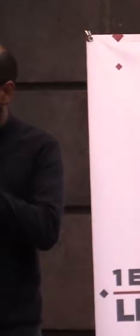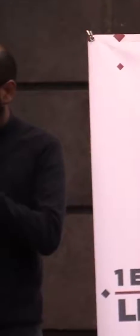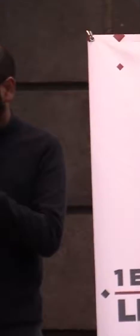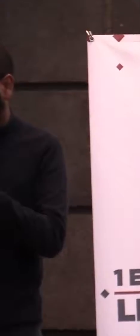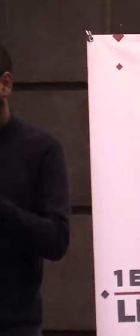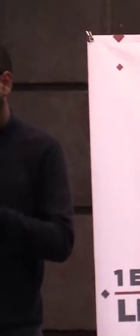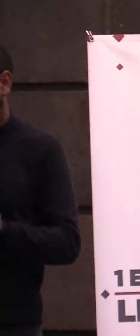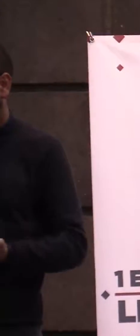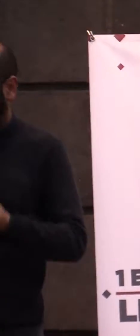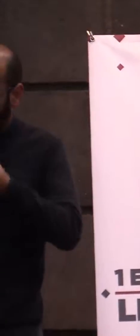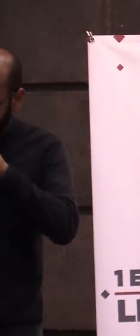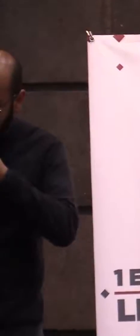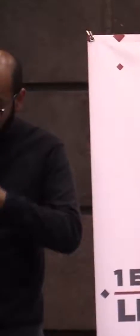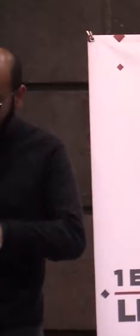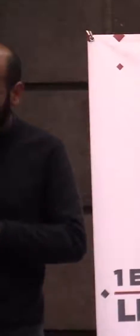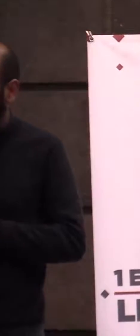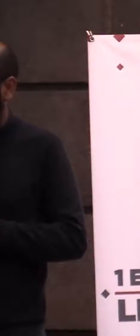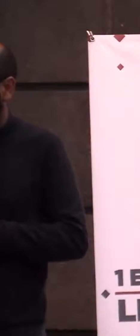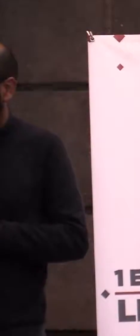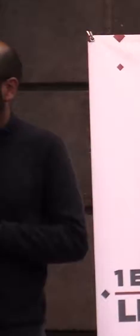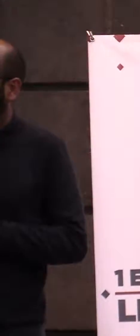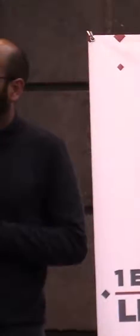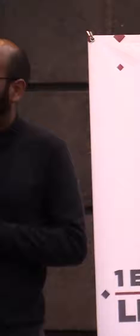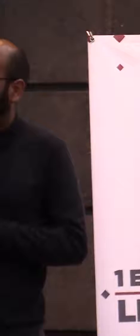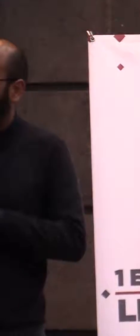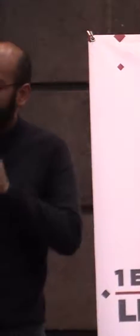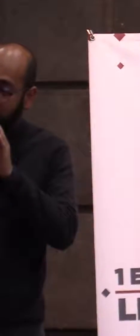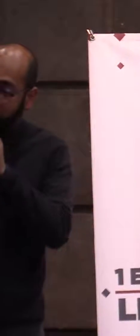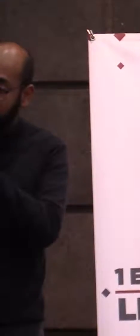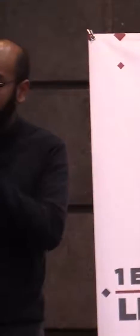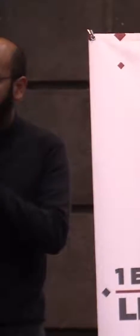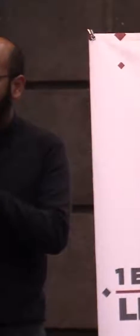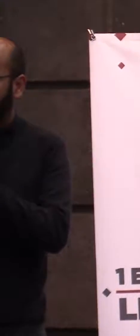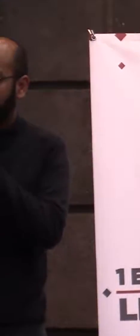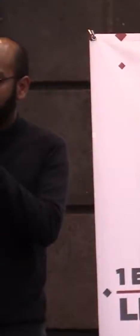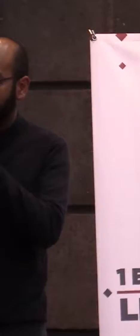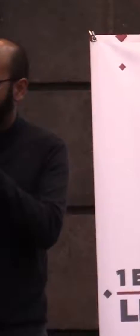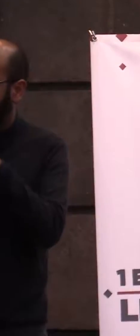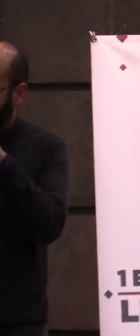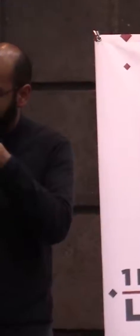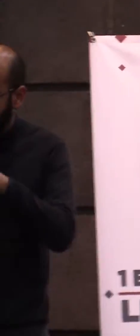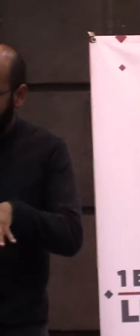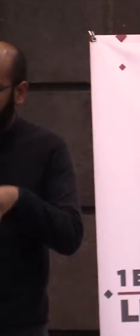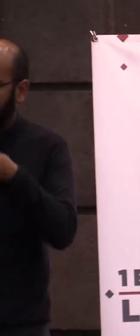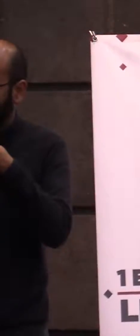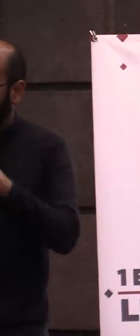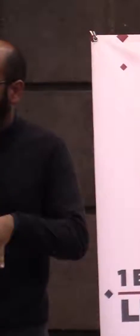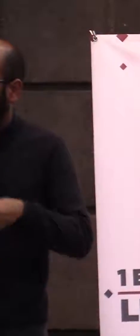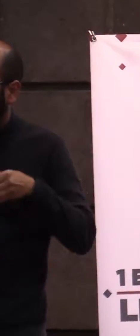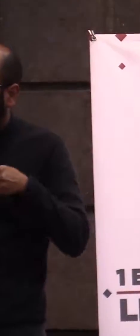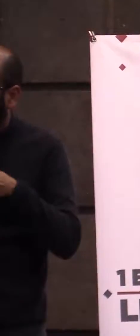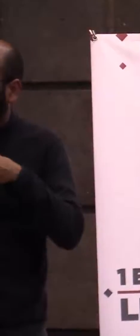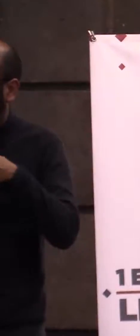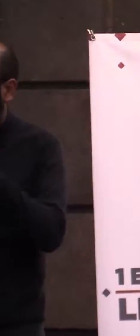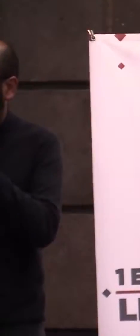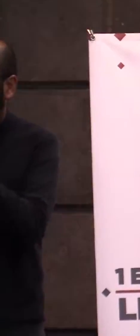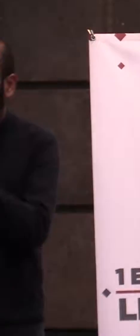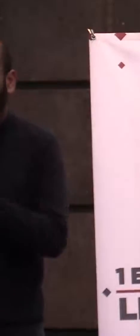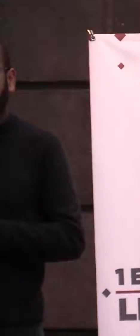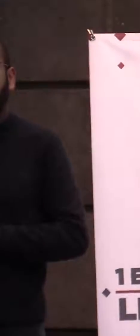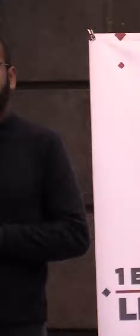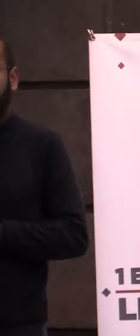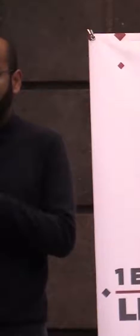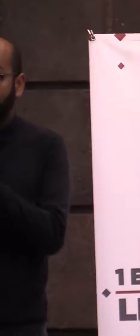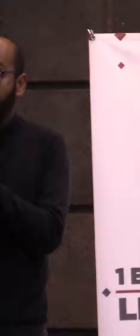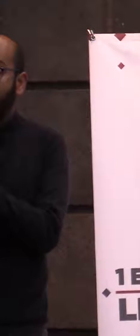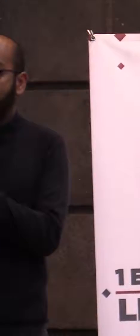pérdida estimada en 60.300 millones de pesos. Por lo que modificamos